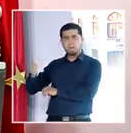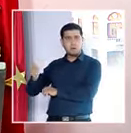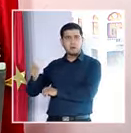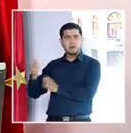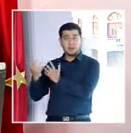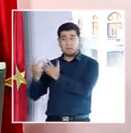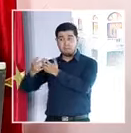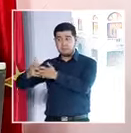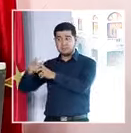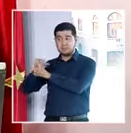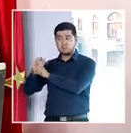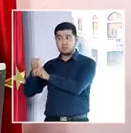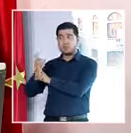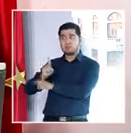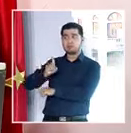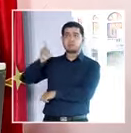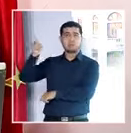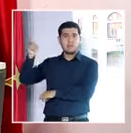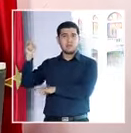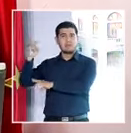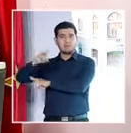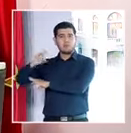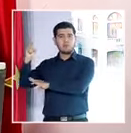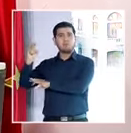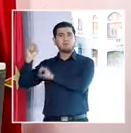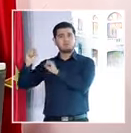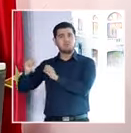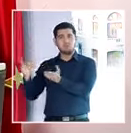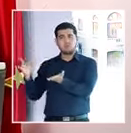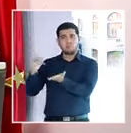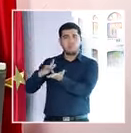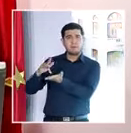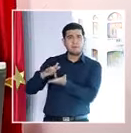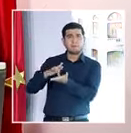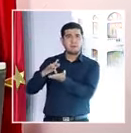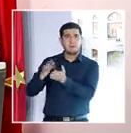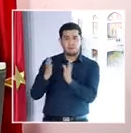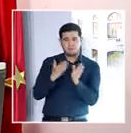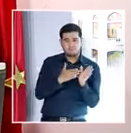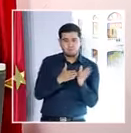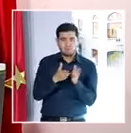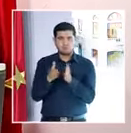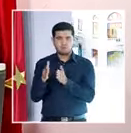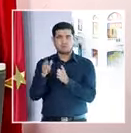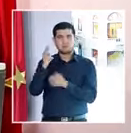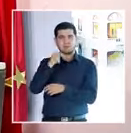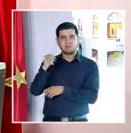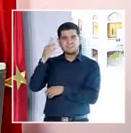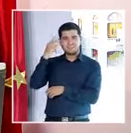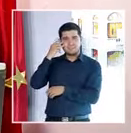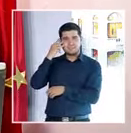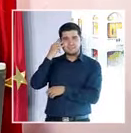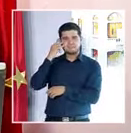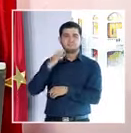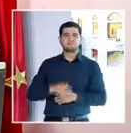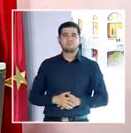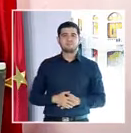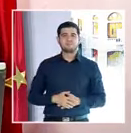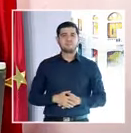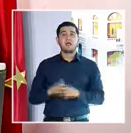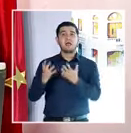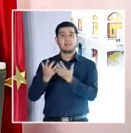organizaciones que estuvieron presentes en este proceso de diálogo regional, a los sindicatos, de